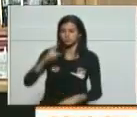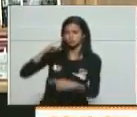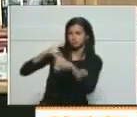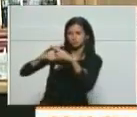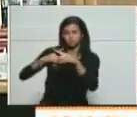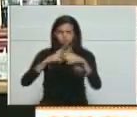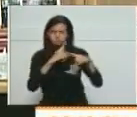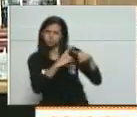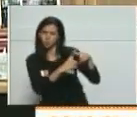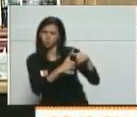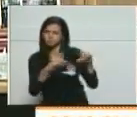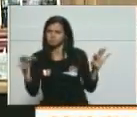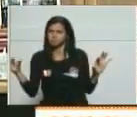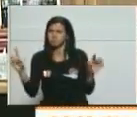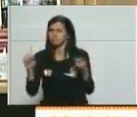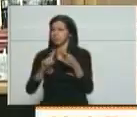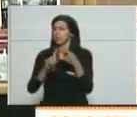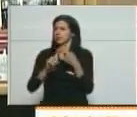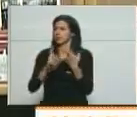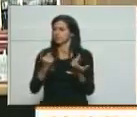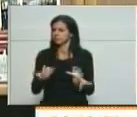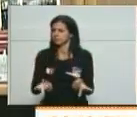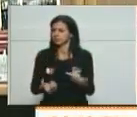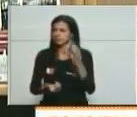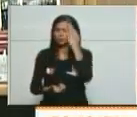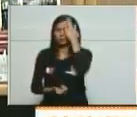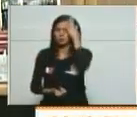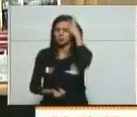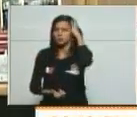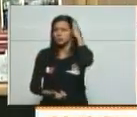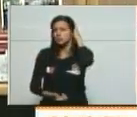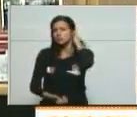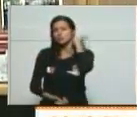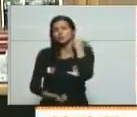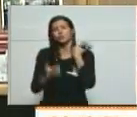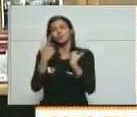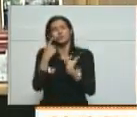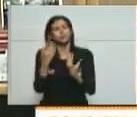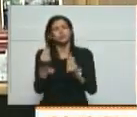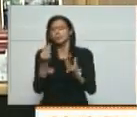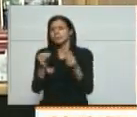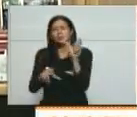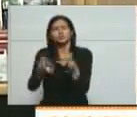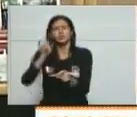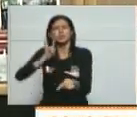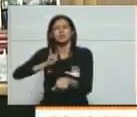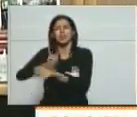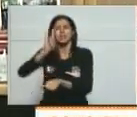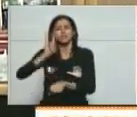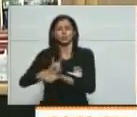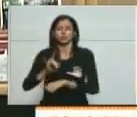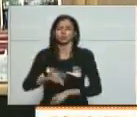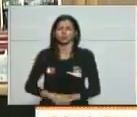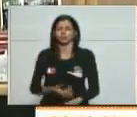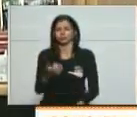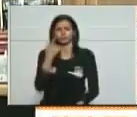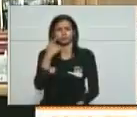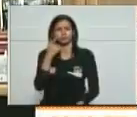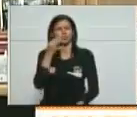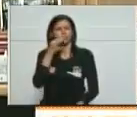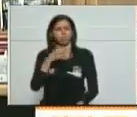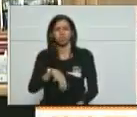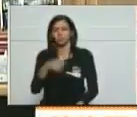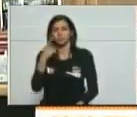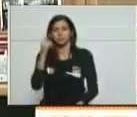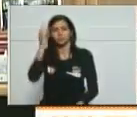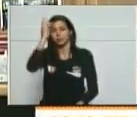salta. ¿Por qué? Porque nosotros hemos visto mucha traición. Nosotros hemos visto mucha gente que comienza